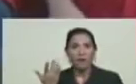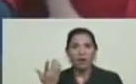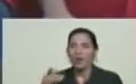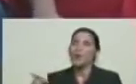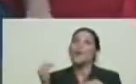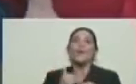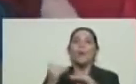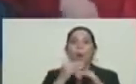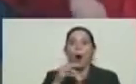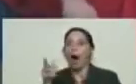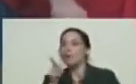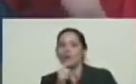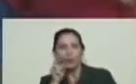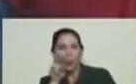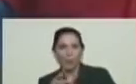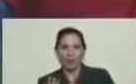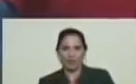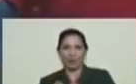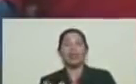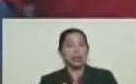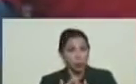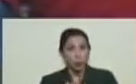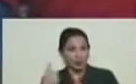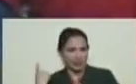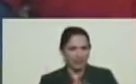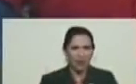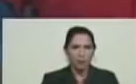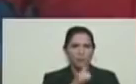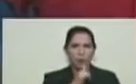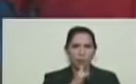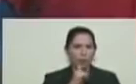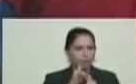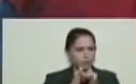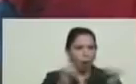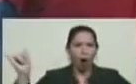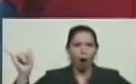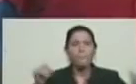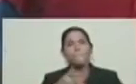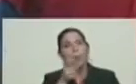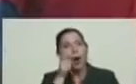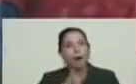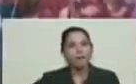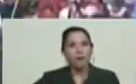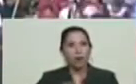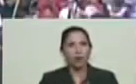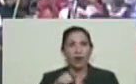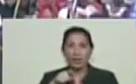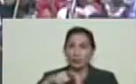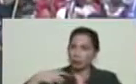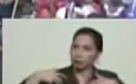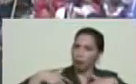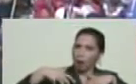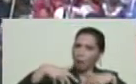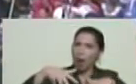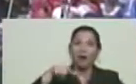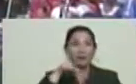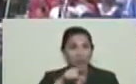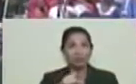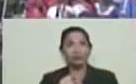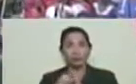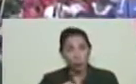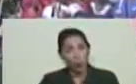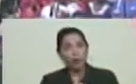informado a todo nuestro pueblo. Esta gigantesca marcha no es todo el pueblo. Esta es parte de la vanguardia de nuestro